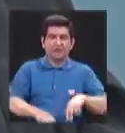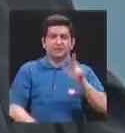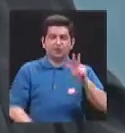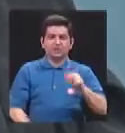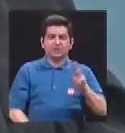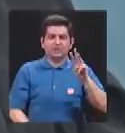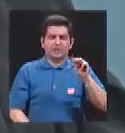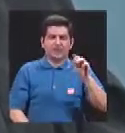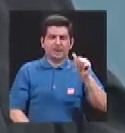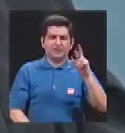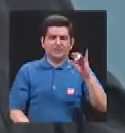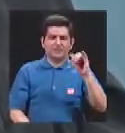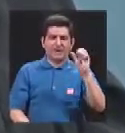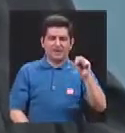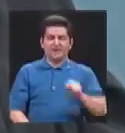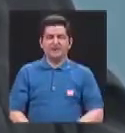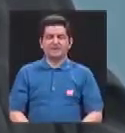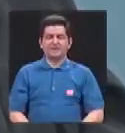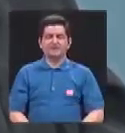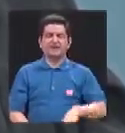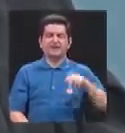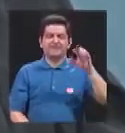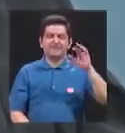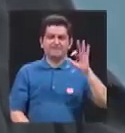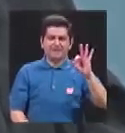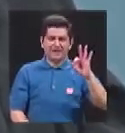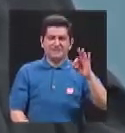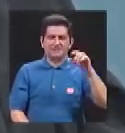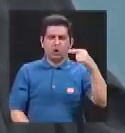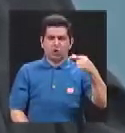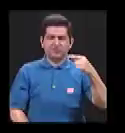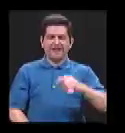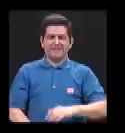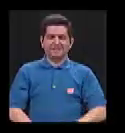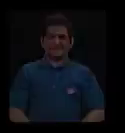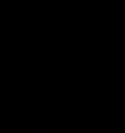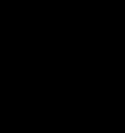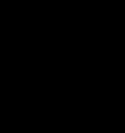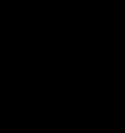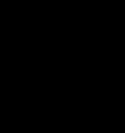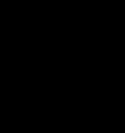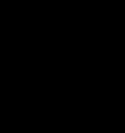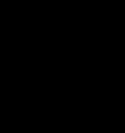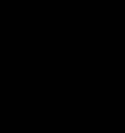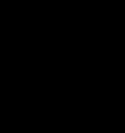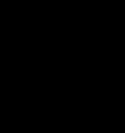de Tres Marías de Francisco Paco González.